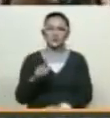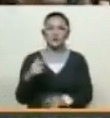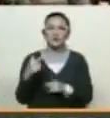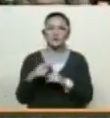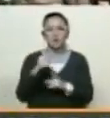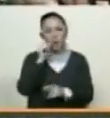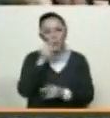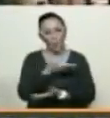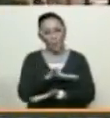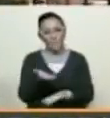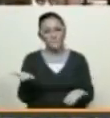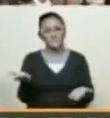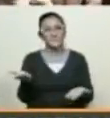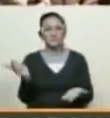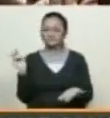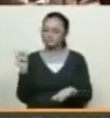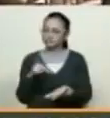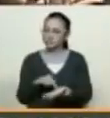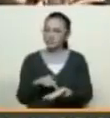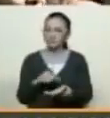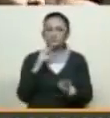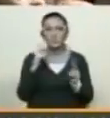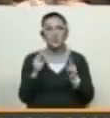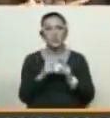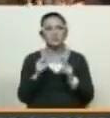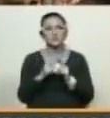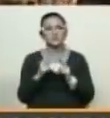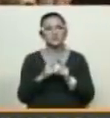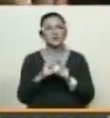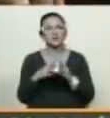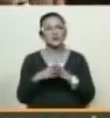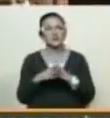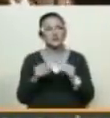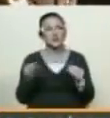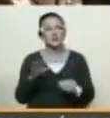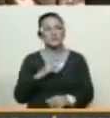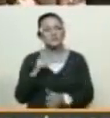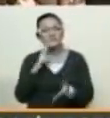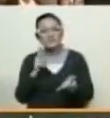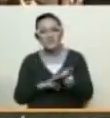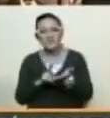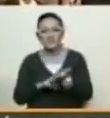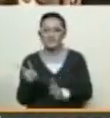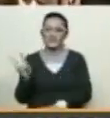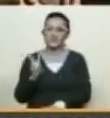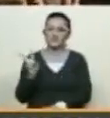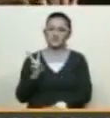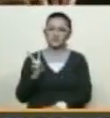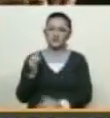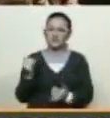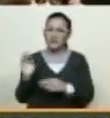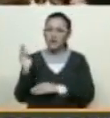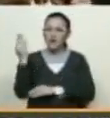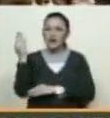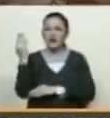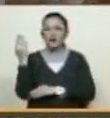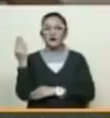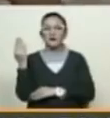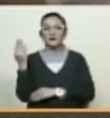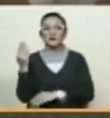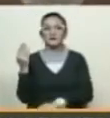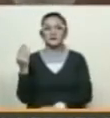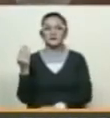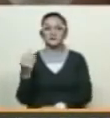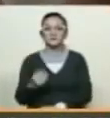los hombres que quieran venir a este país a conocer su verdad. La verdad de Venezuela está aquí en el estado Lara, en esta esperanza, en este optimismo. Yo